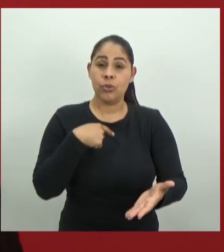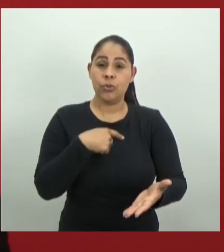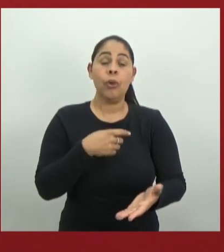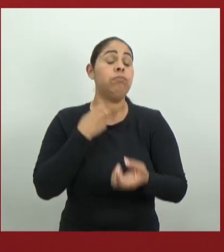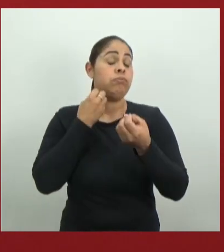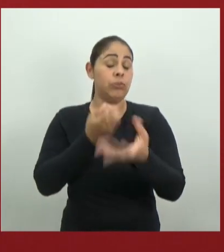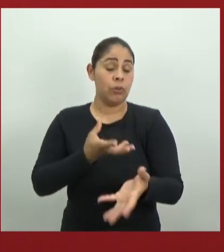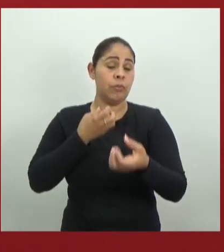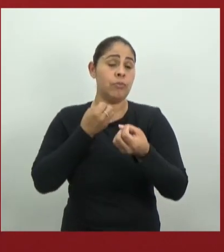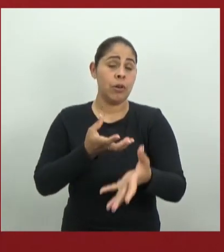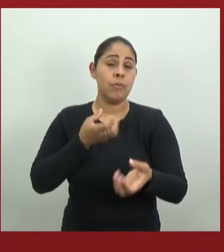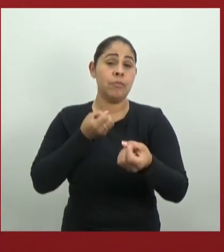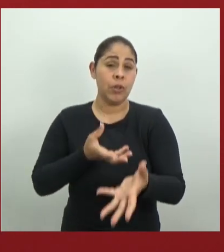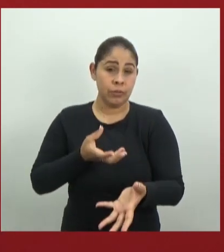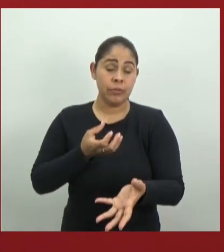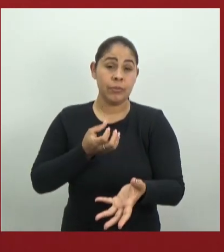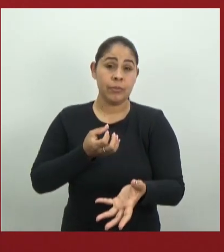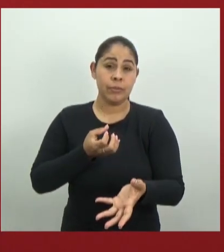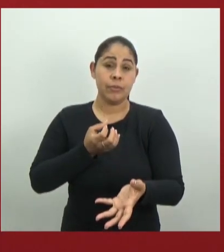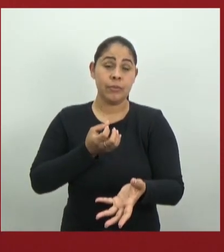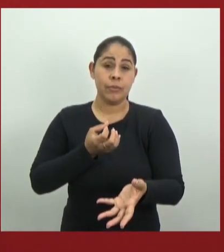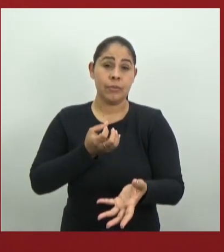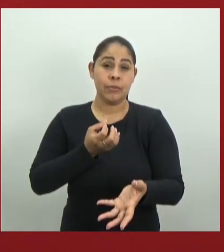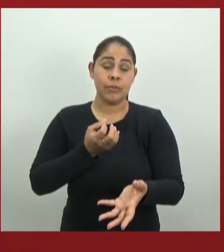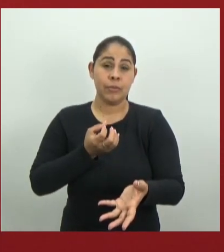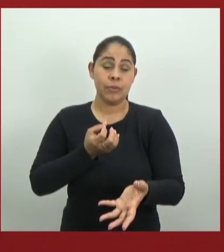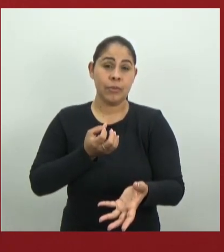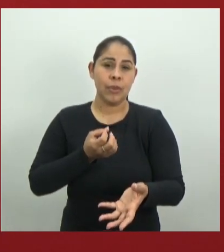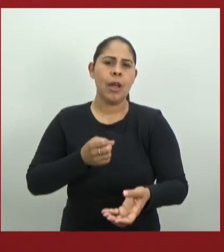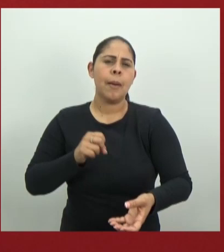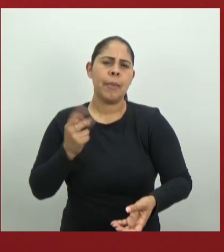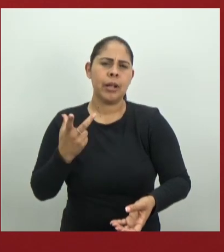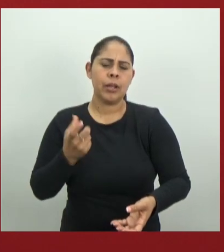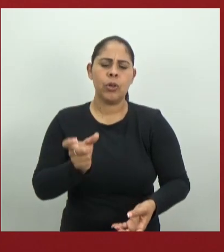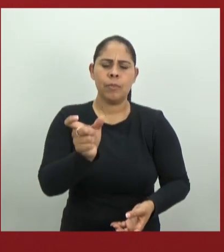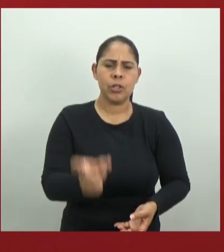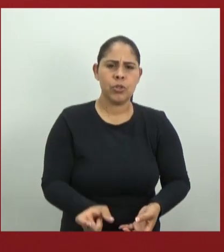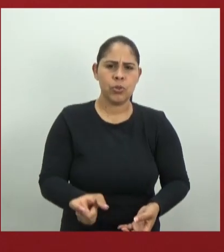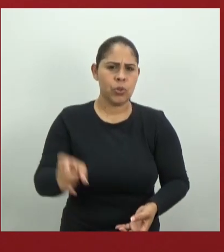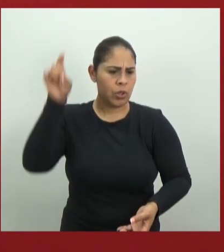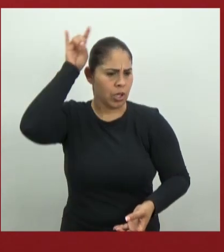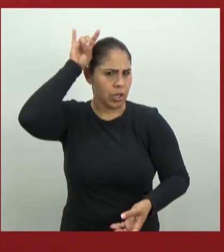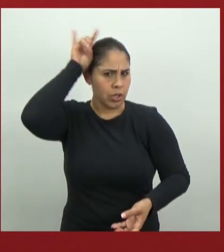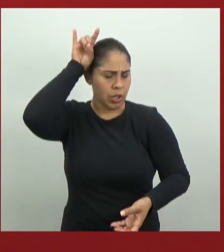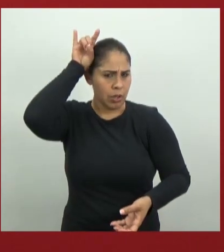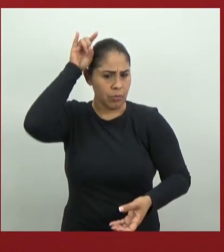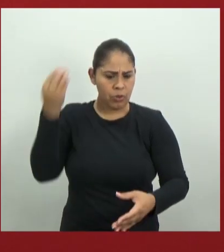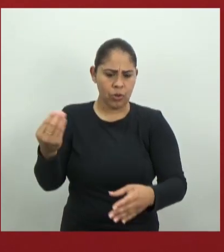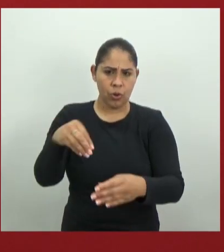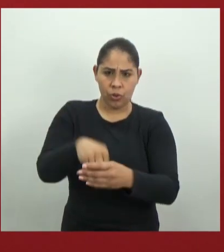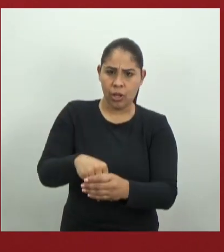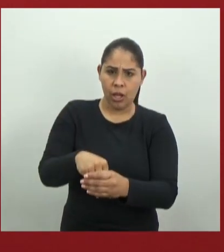ejemplos prácticos, cómo orar por una persona endemoniada, cómo orar por una persona que está